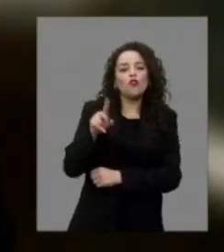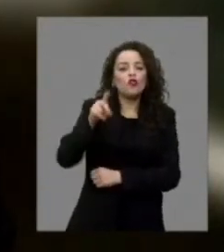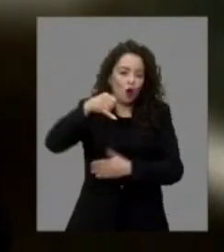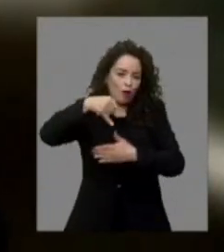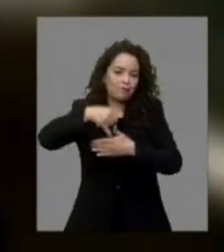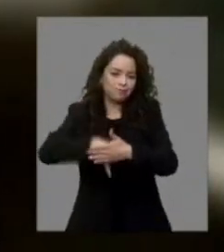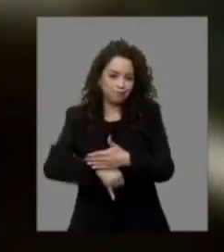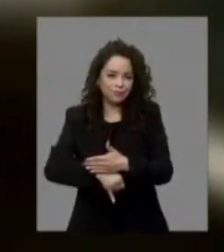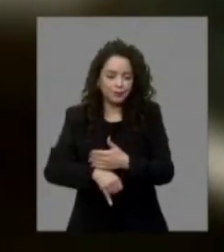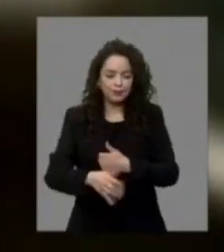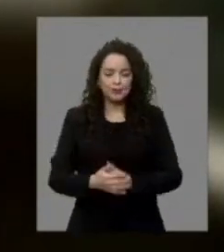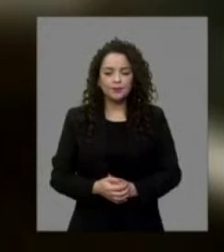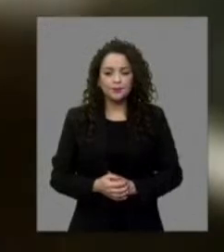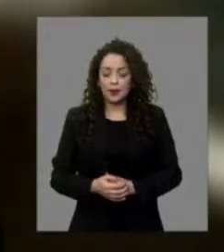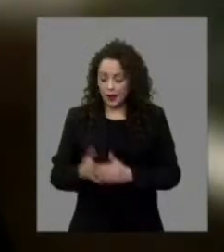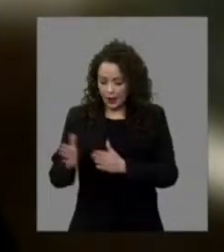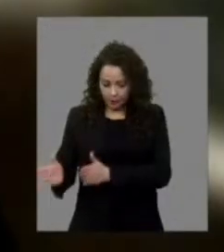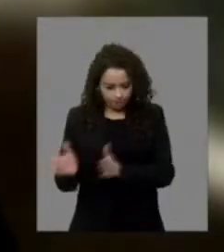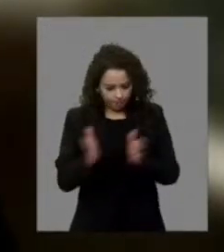a los retos,